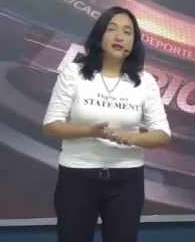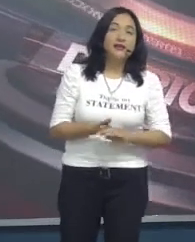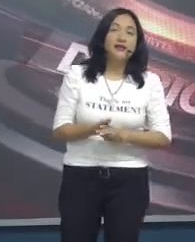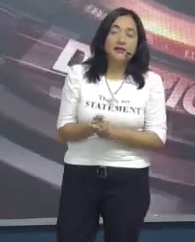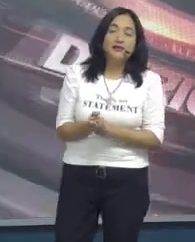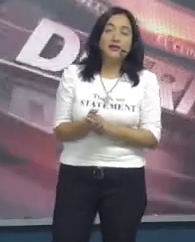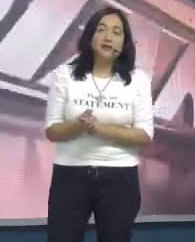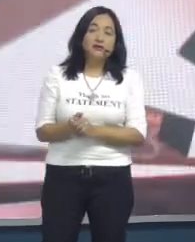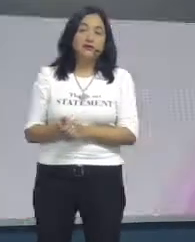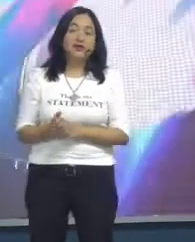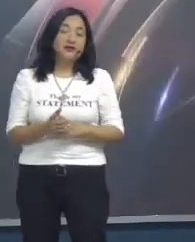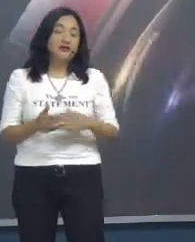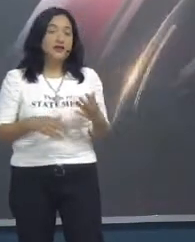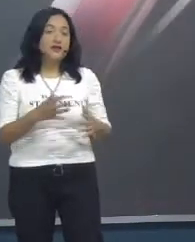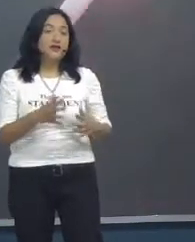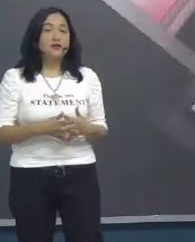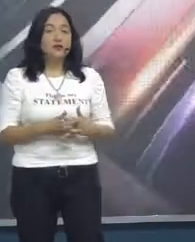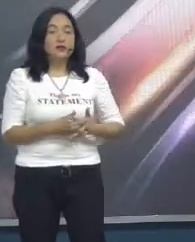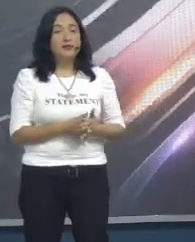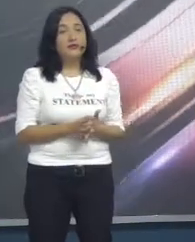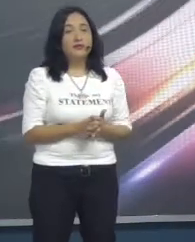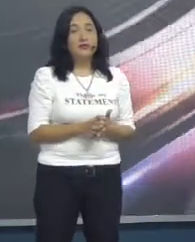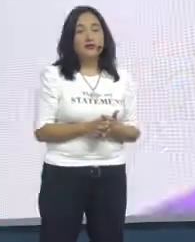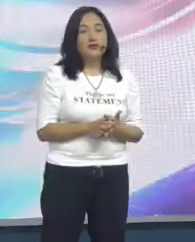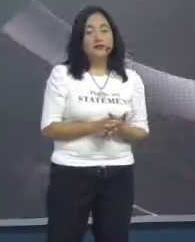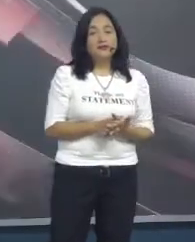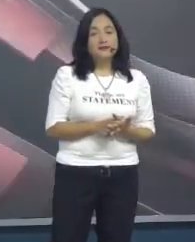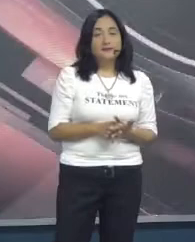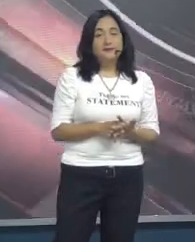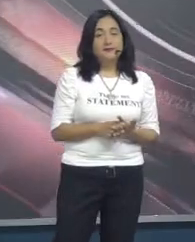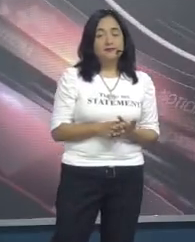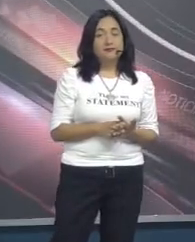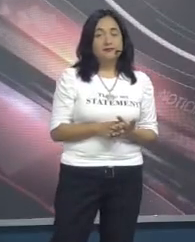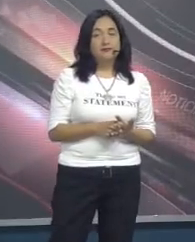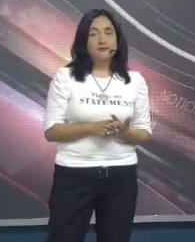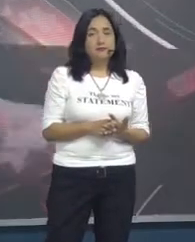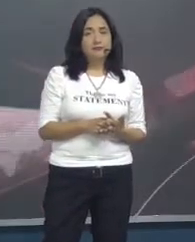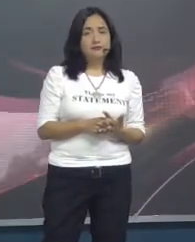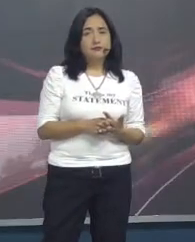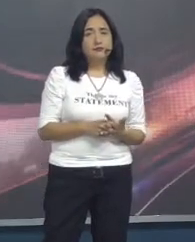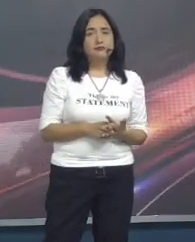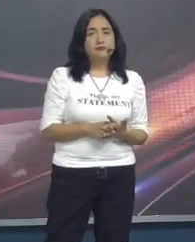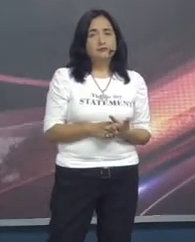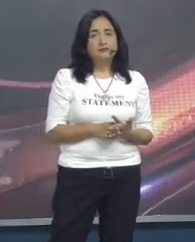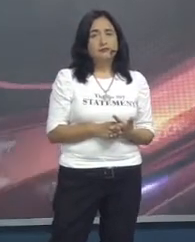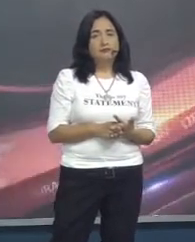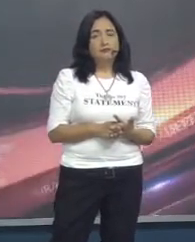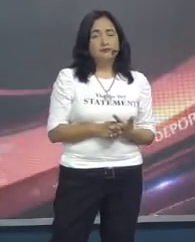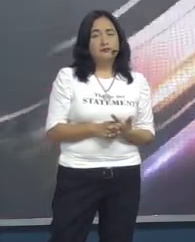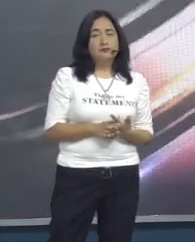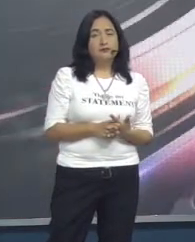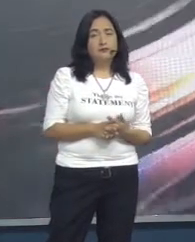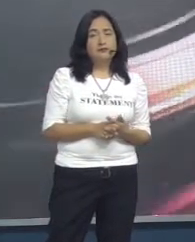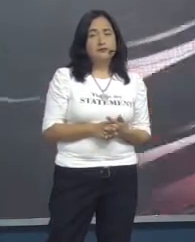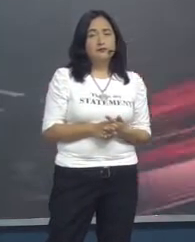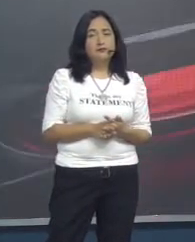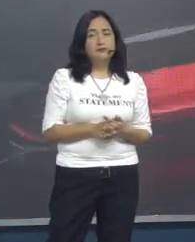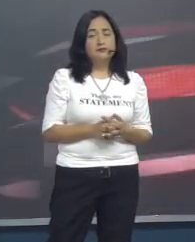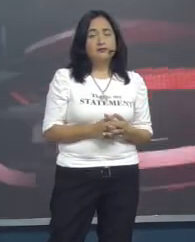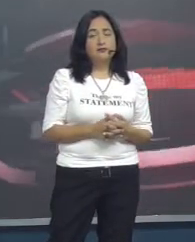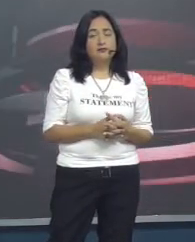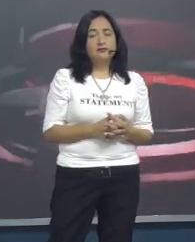entregar, Marcelo, que ya están finalizando obra, por ejemplo? Y por lo menos hasta fin de